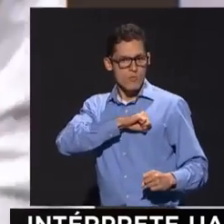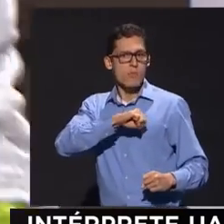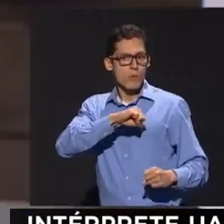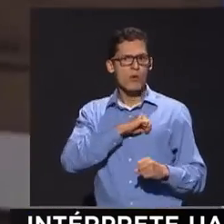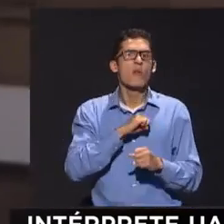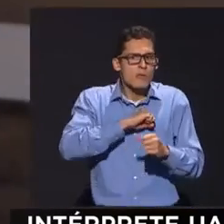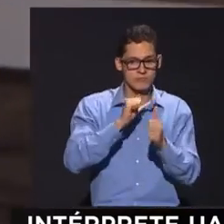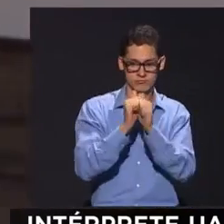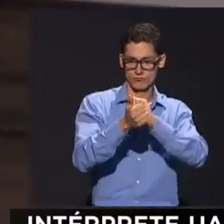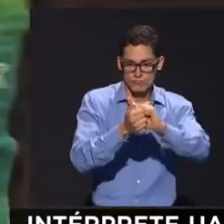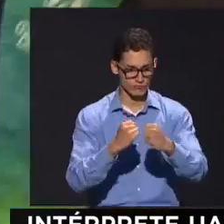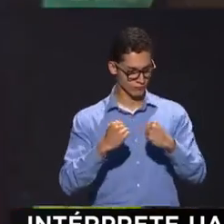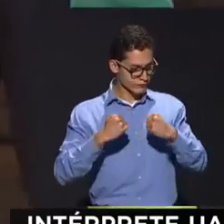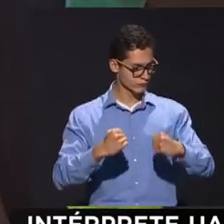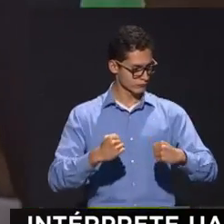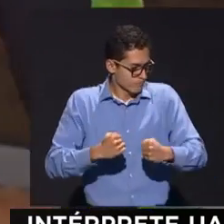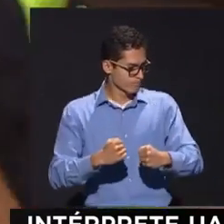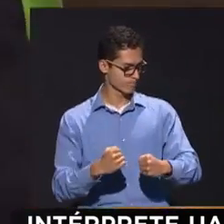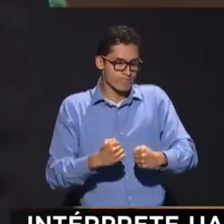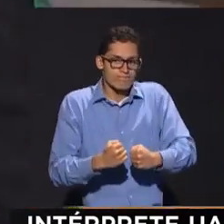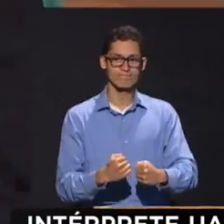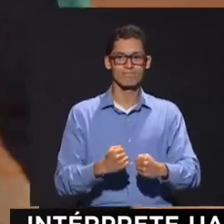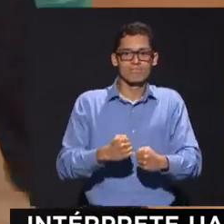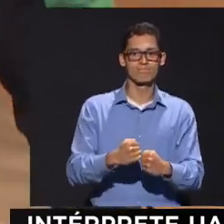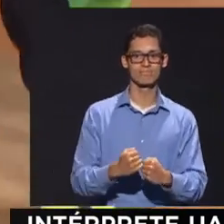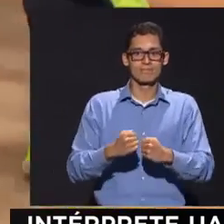bastante tu vida se daña